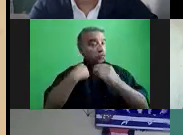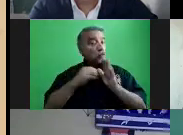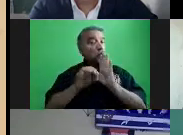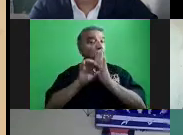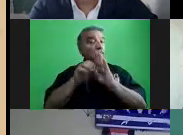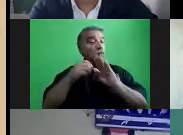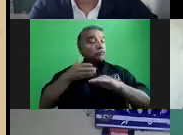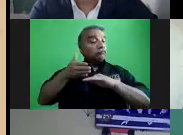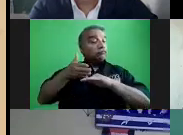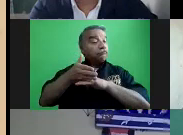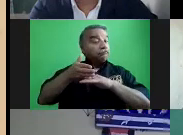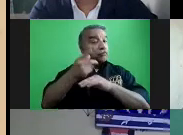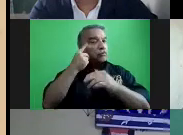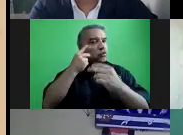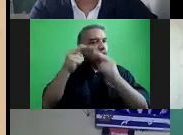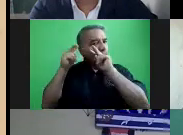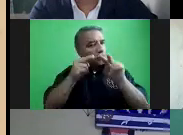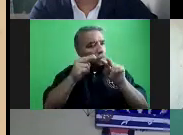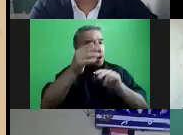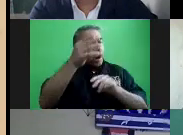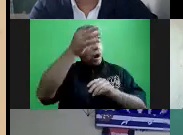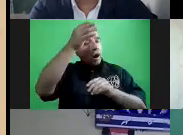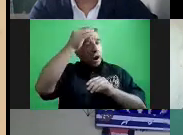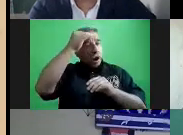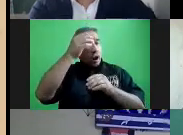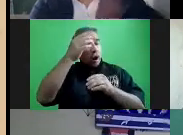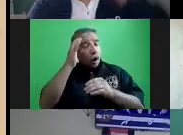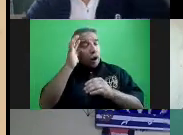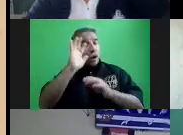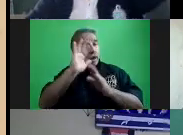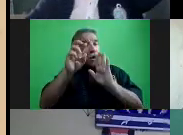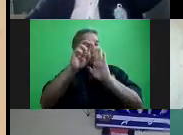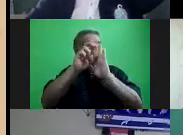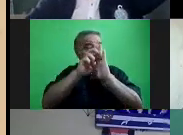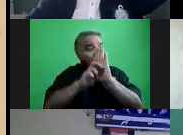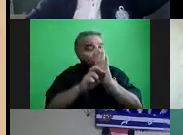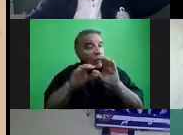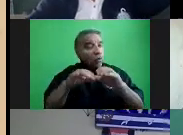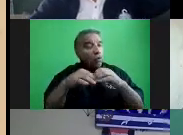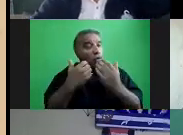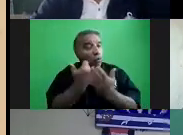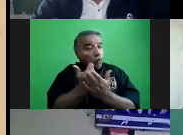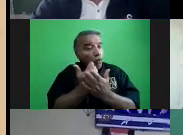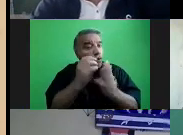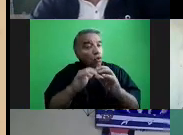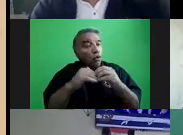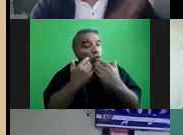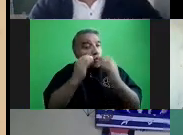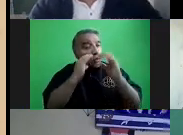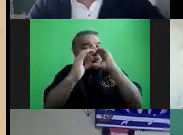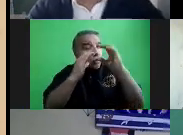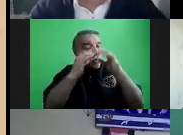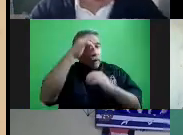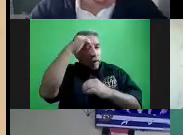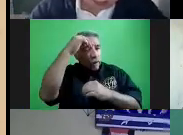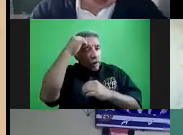les gusta. Lo importante es que aprendan. Entonces, él se da cuenta cuando él está enseñando en carpintería si